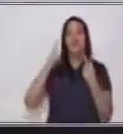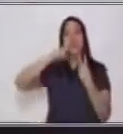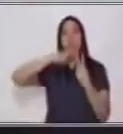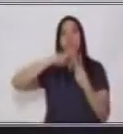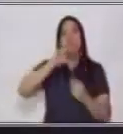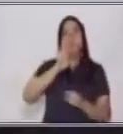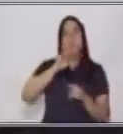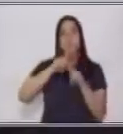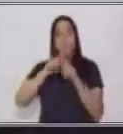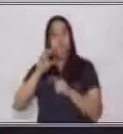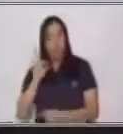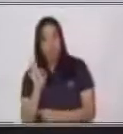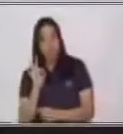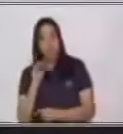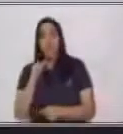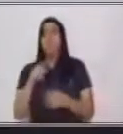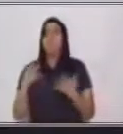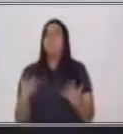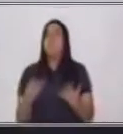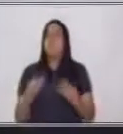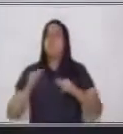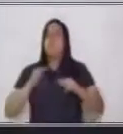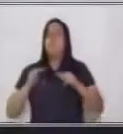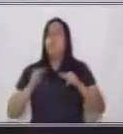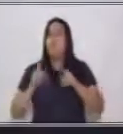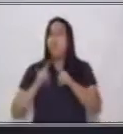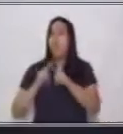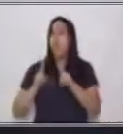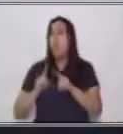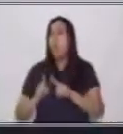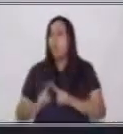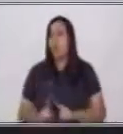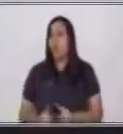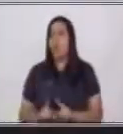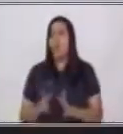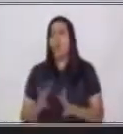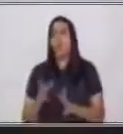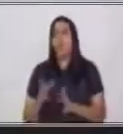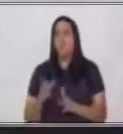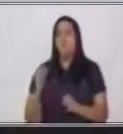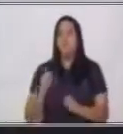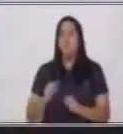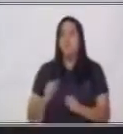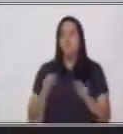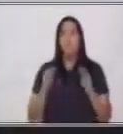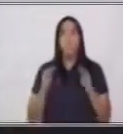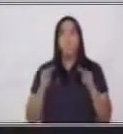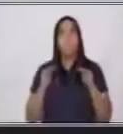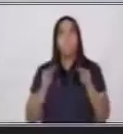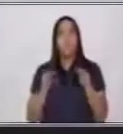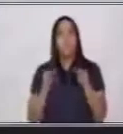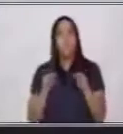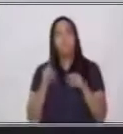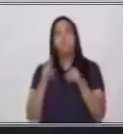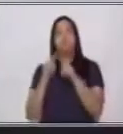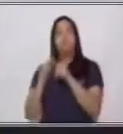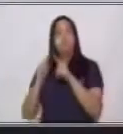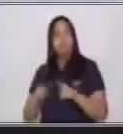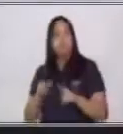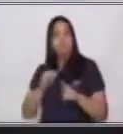con agua y jabón. Y si no tienes agua y jabón de manera inmediata, puedas utilizar alcohol en gel.